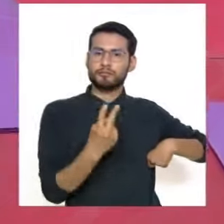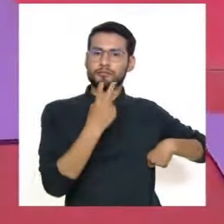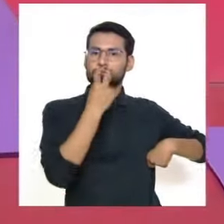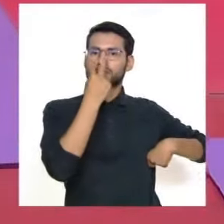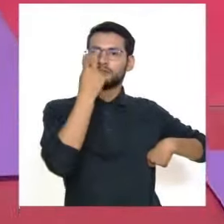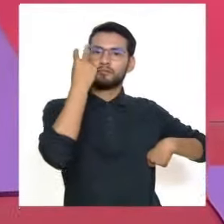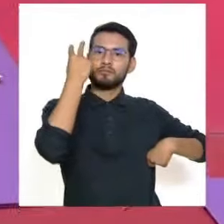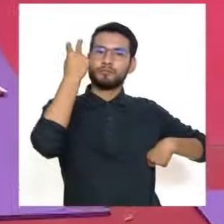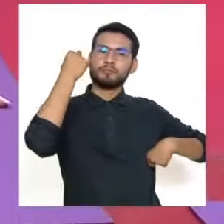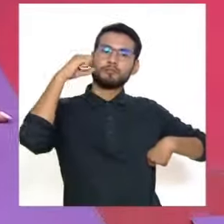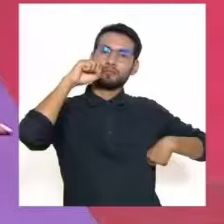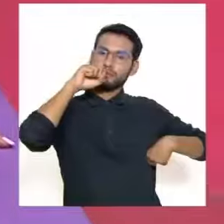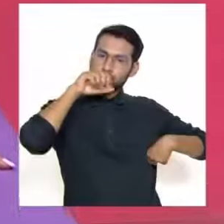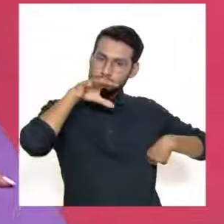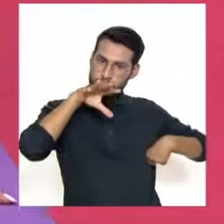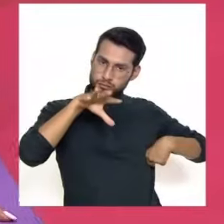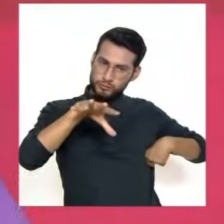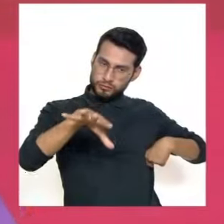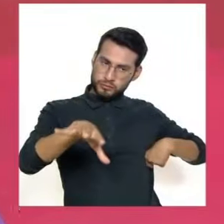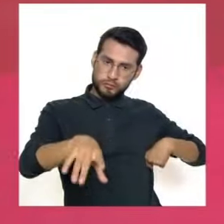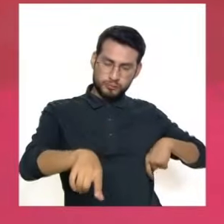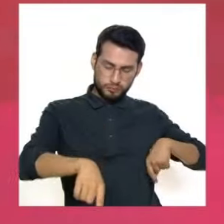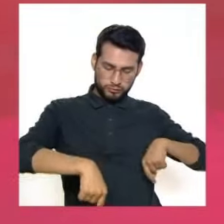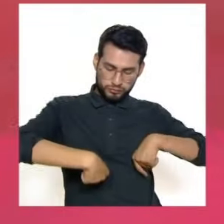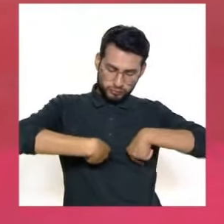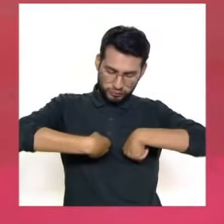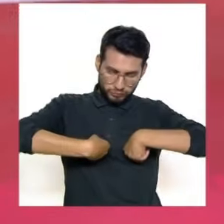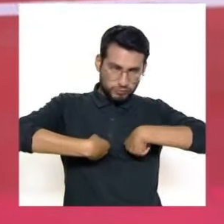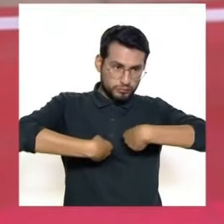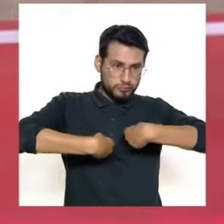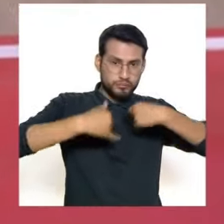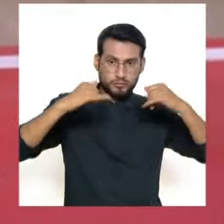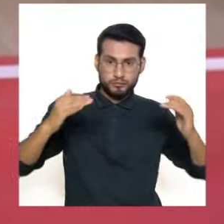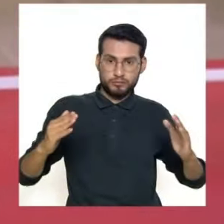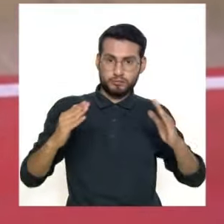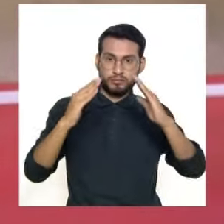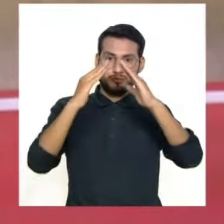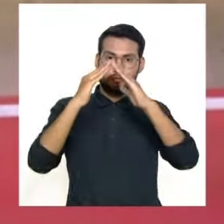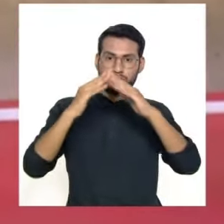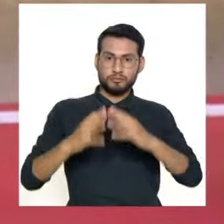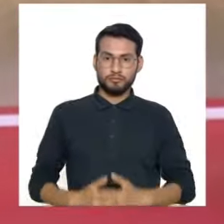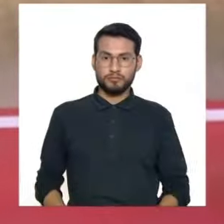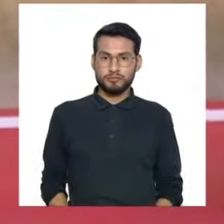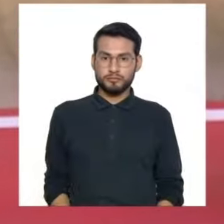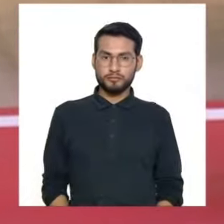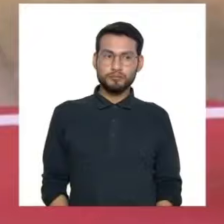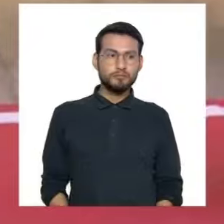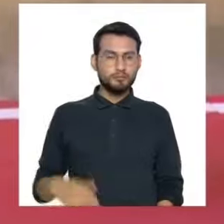exhalando pie derecho atrás empar batana montaña columna larga